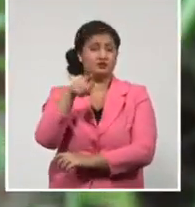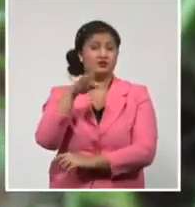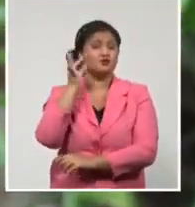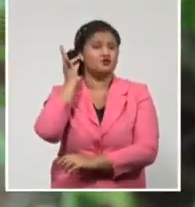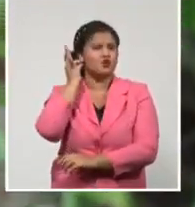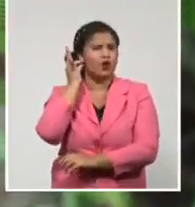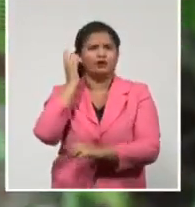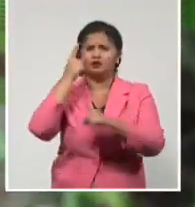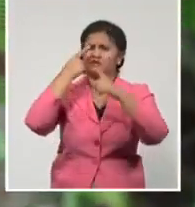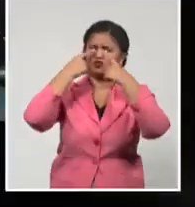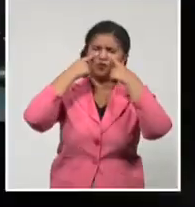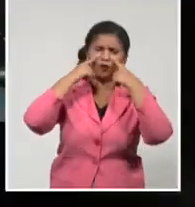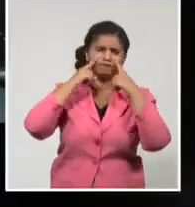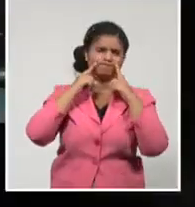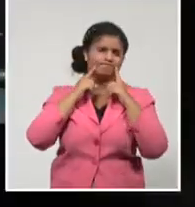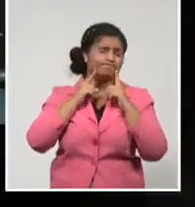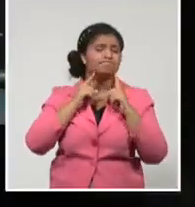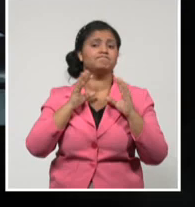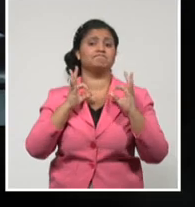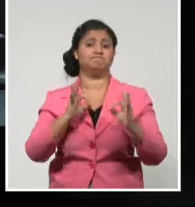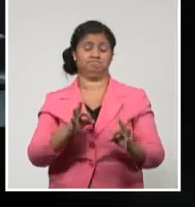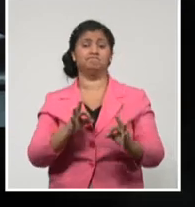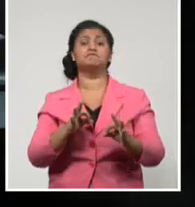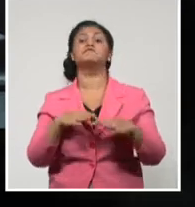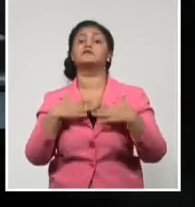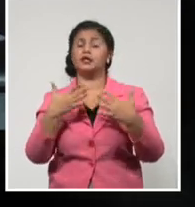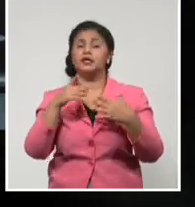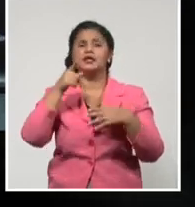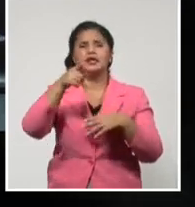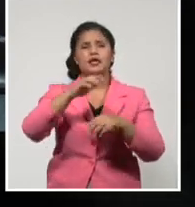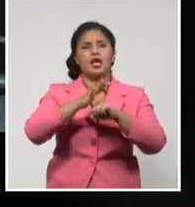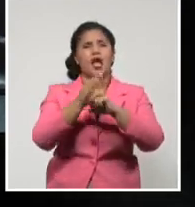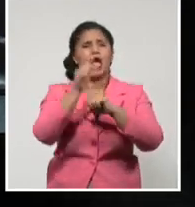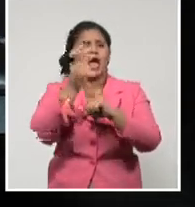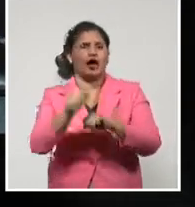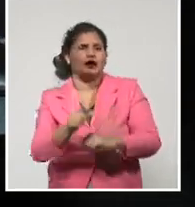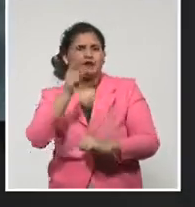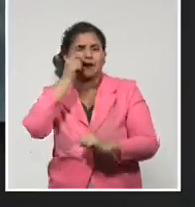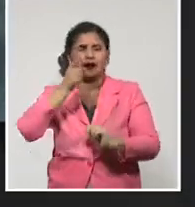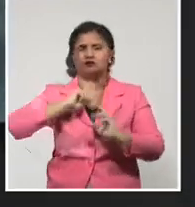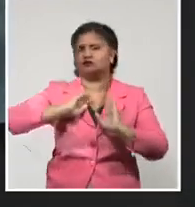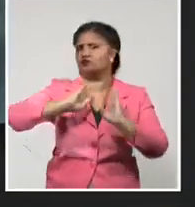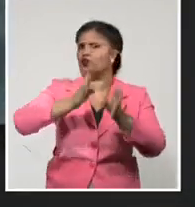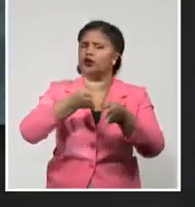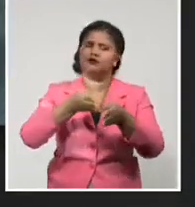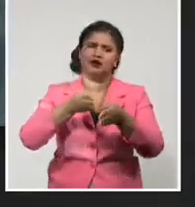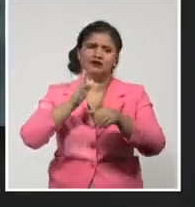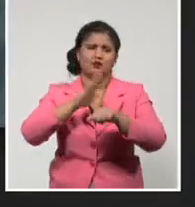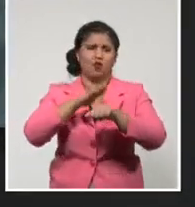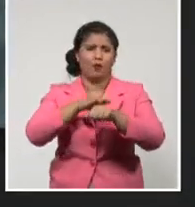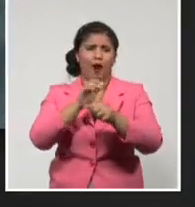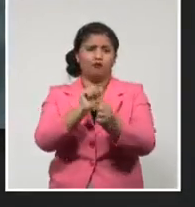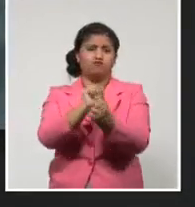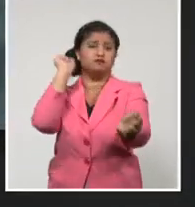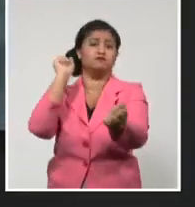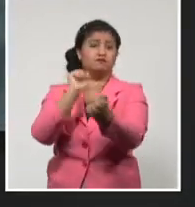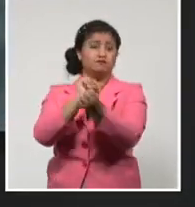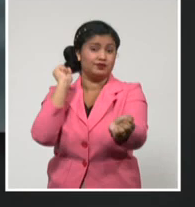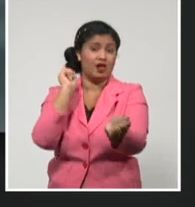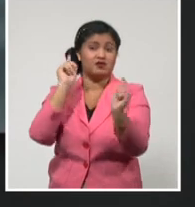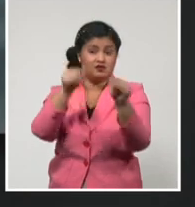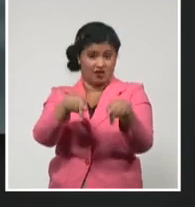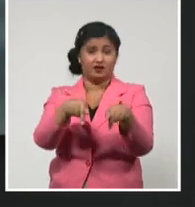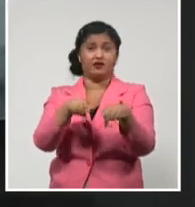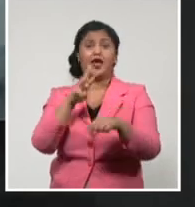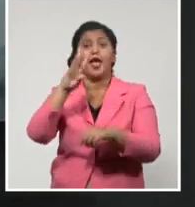esta matancera perdió a su hermano miguel ángel se pero santiago víctima de una mina en la región del quad ir a unos